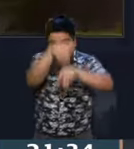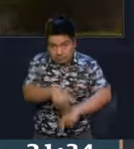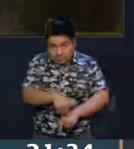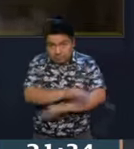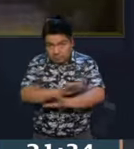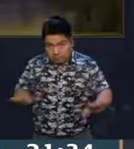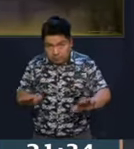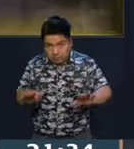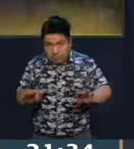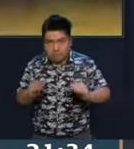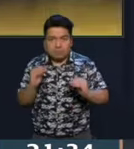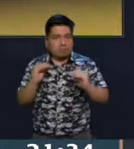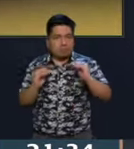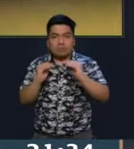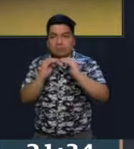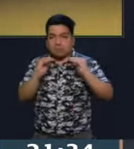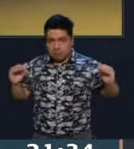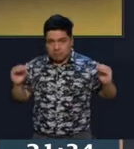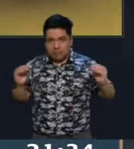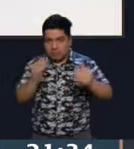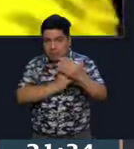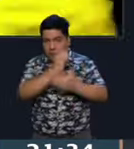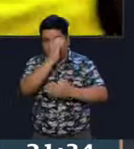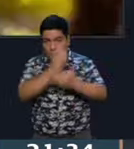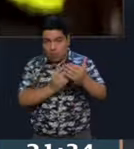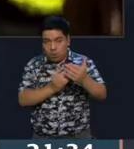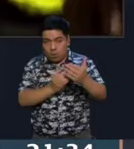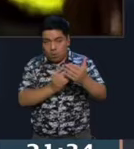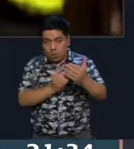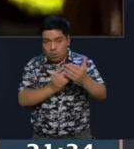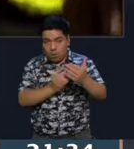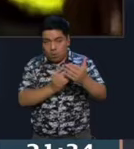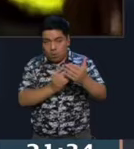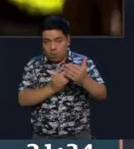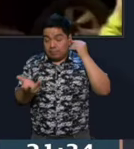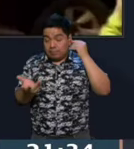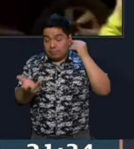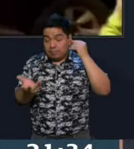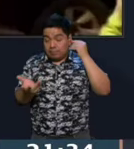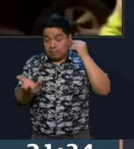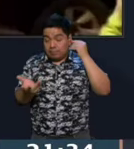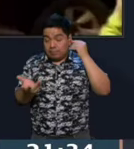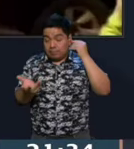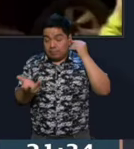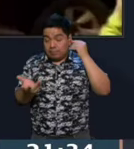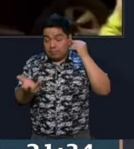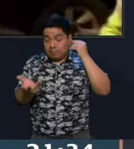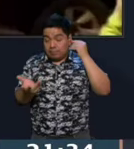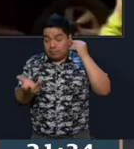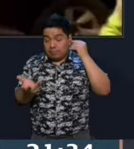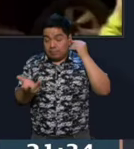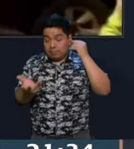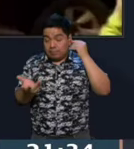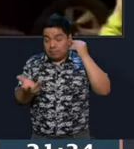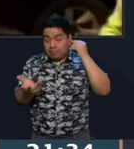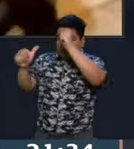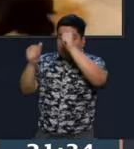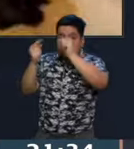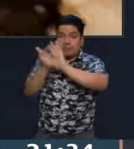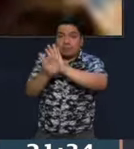que acuerden algo se obligan a cumplirlo, se convierte en ley. Es decir, y lo tienes que poner al